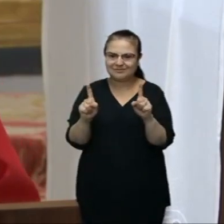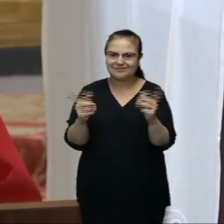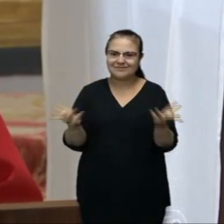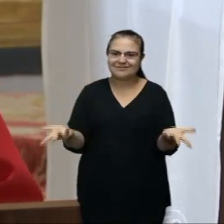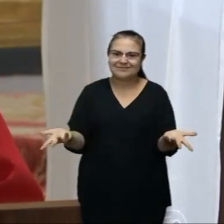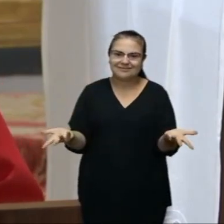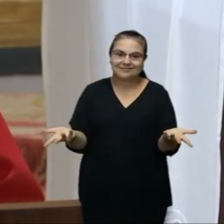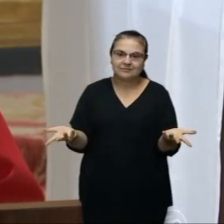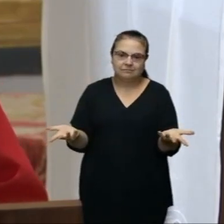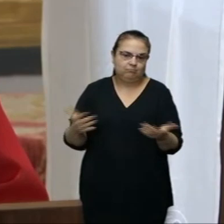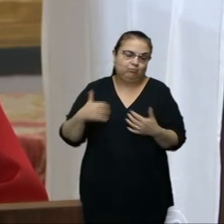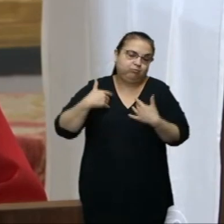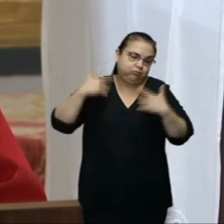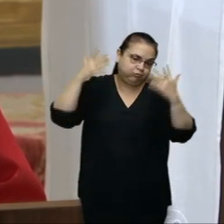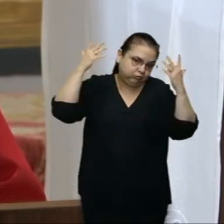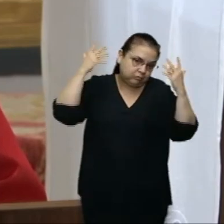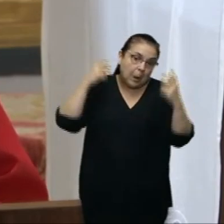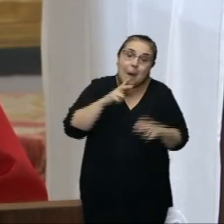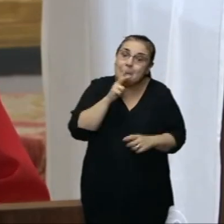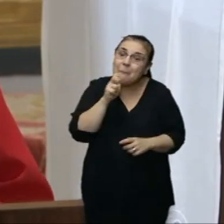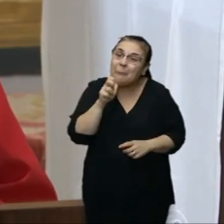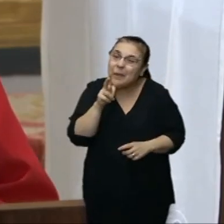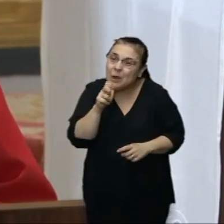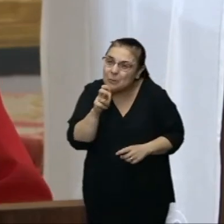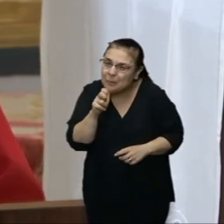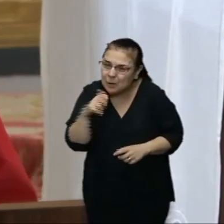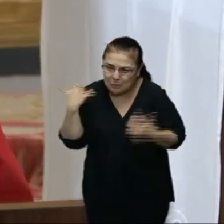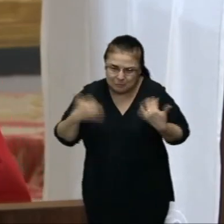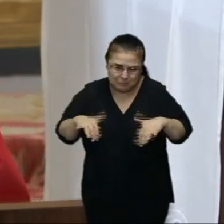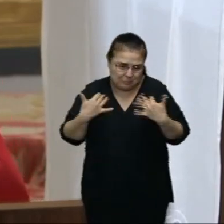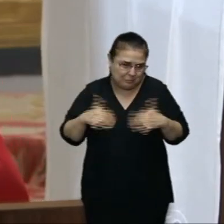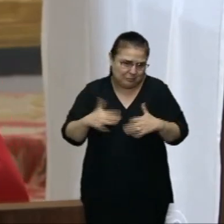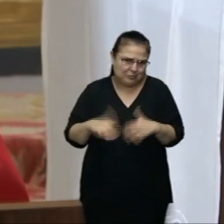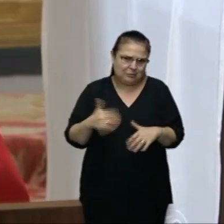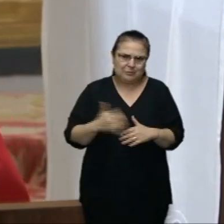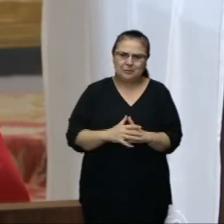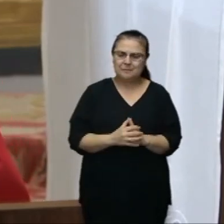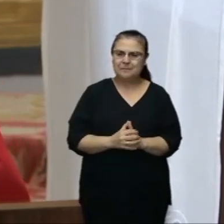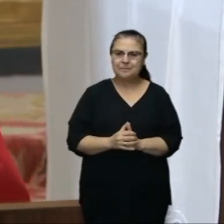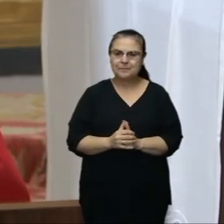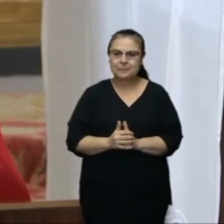Y eso todavía es mucho peor. Eso es una blasfemia.